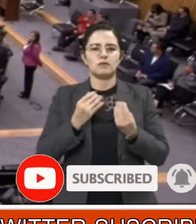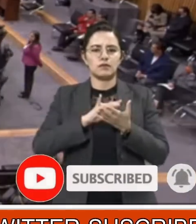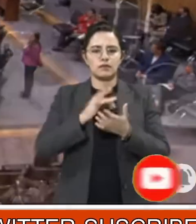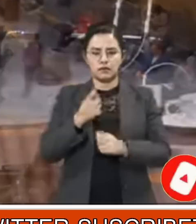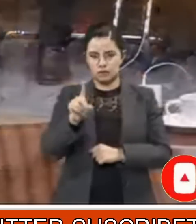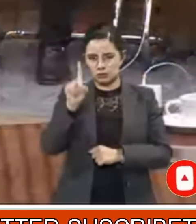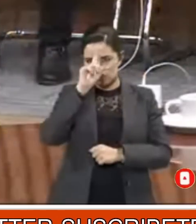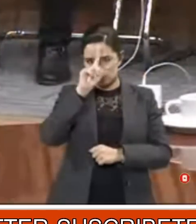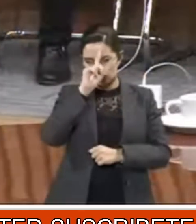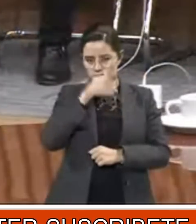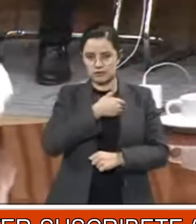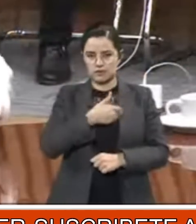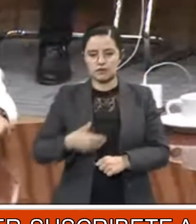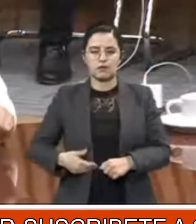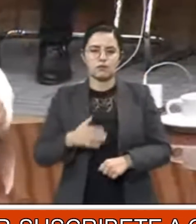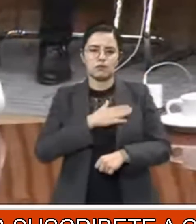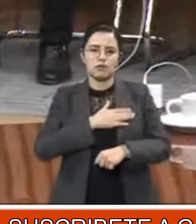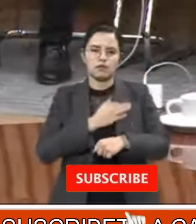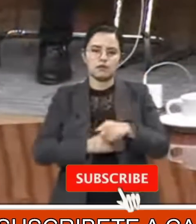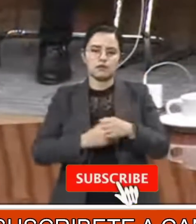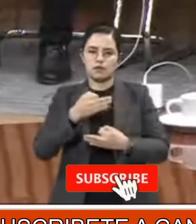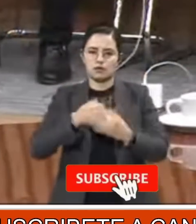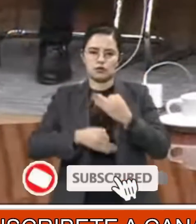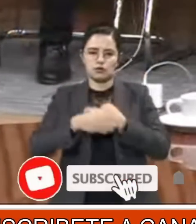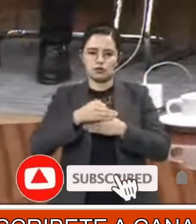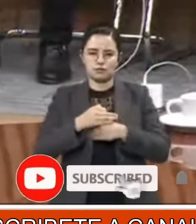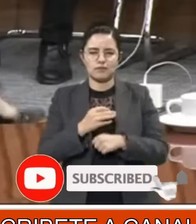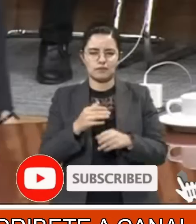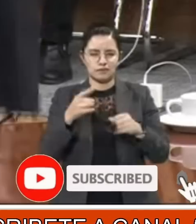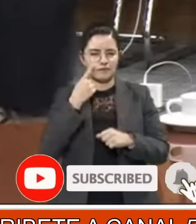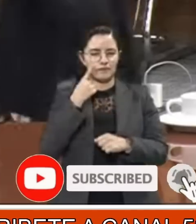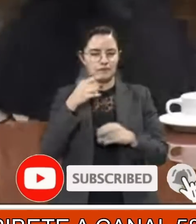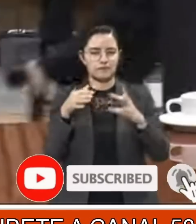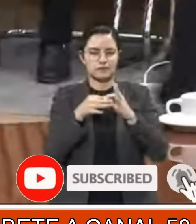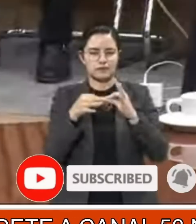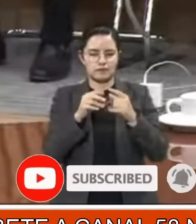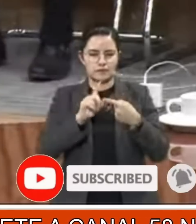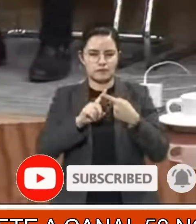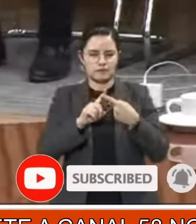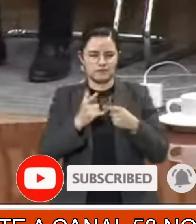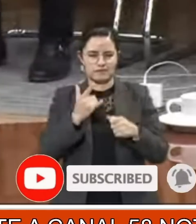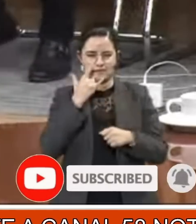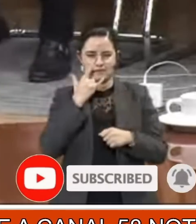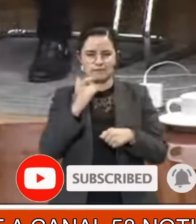Bien, pues al no haber intervenciones, permítanme intervenir de manera muy clara, muy breve.